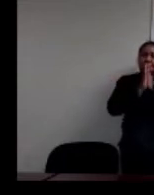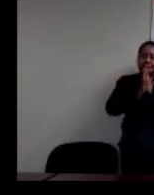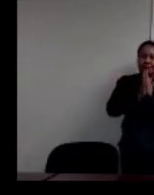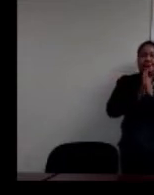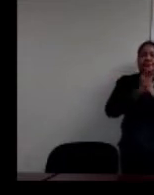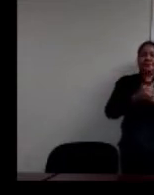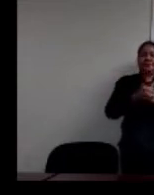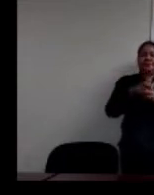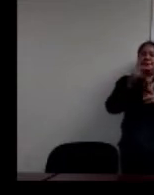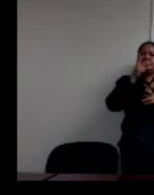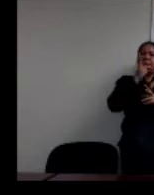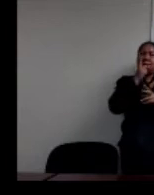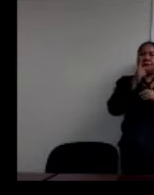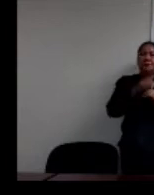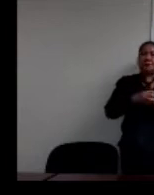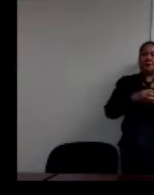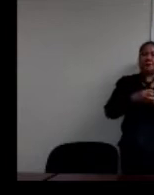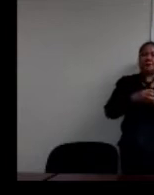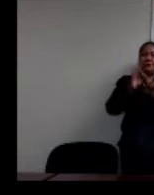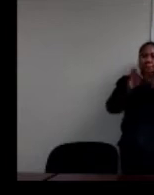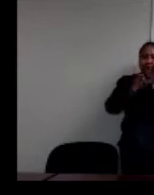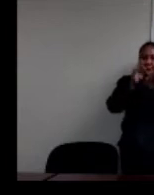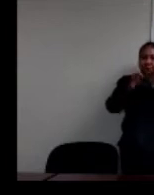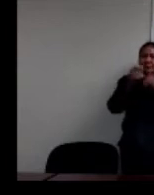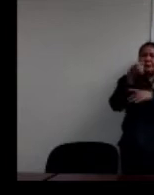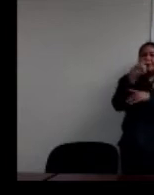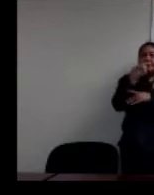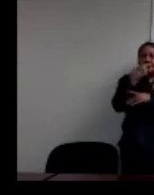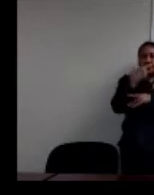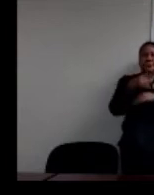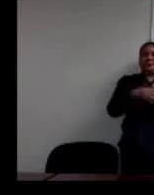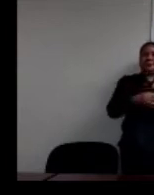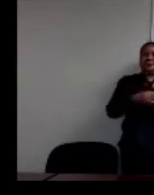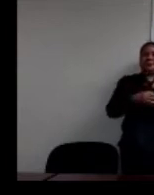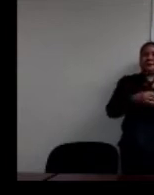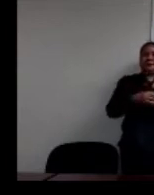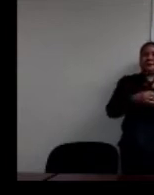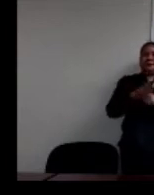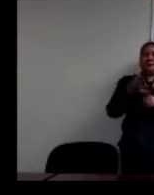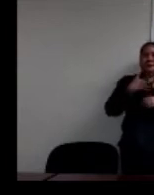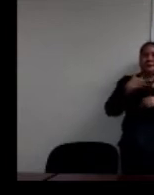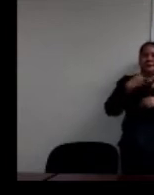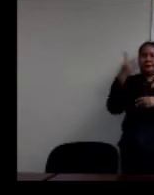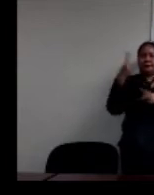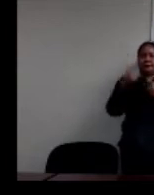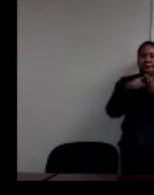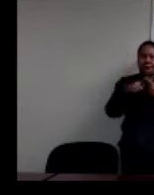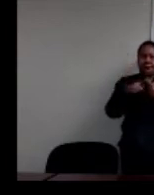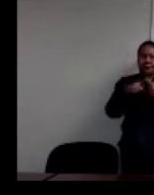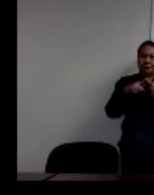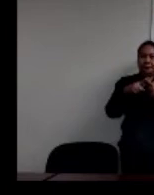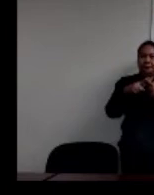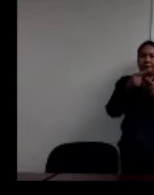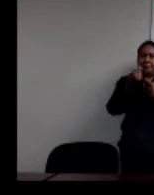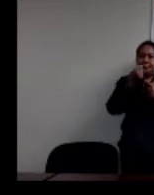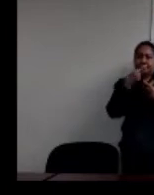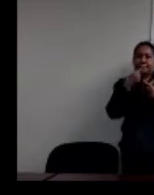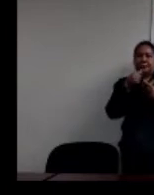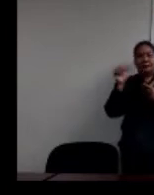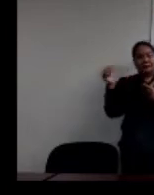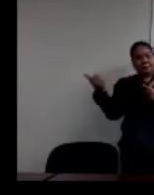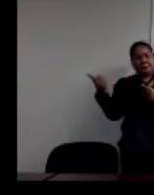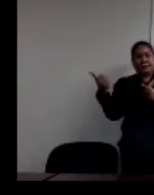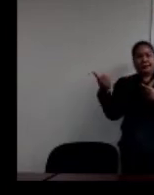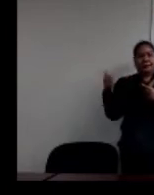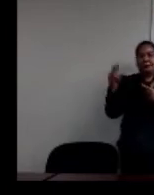ustedes o ustedes a los papás. El tratamiento farmacológico tenemos de 2 tipos, uno que son estimulantes y uno que